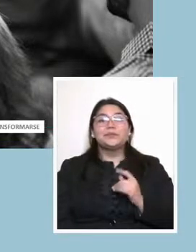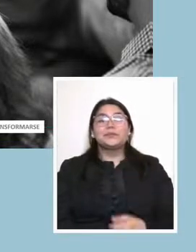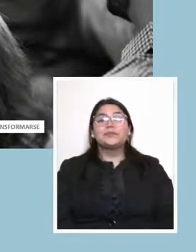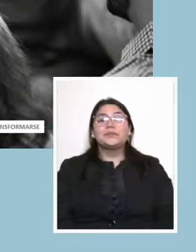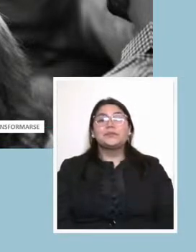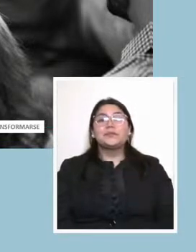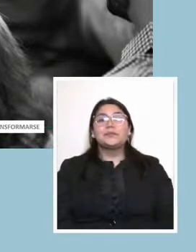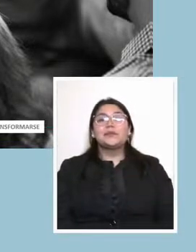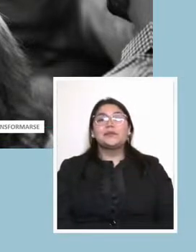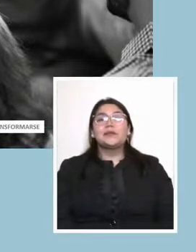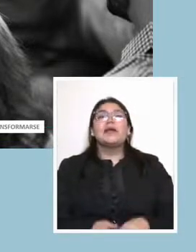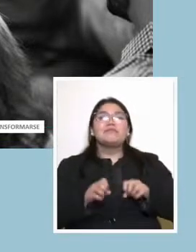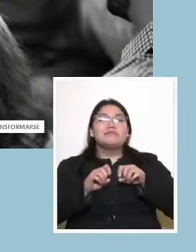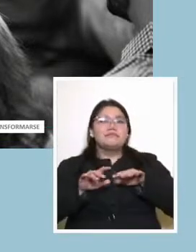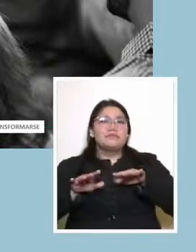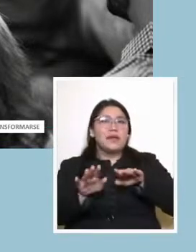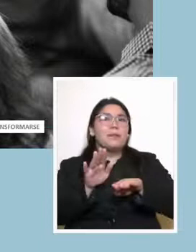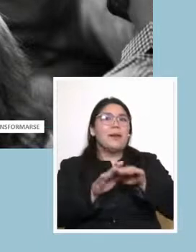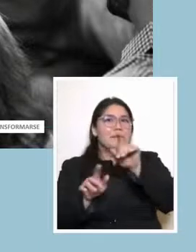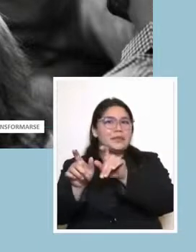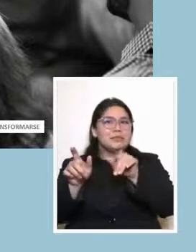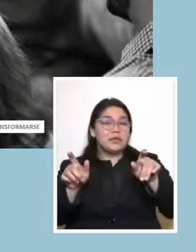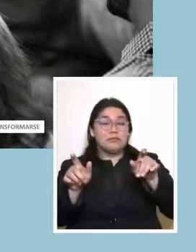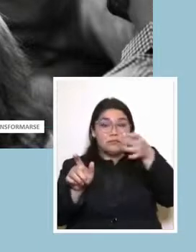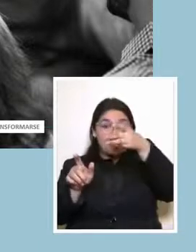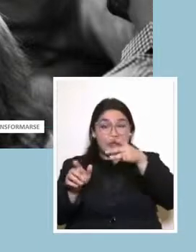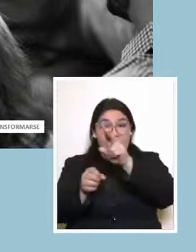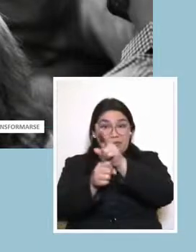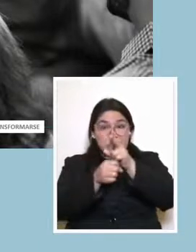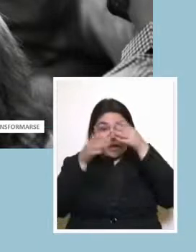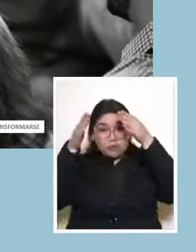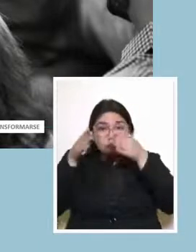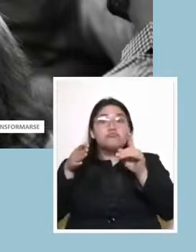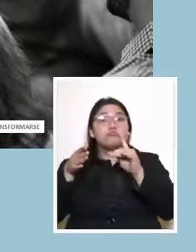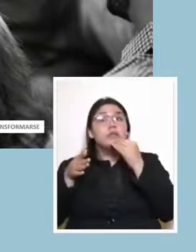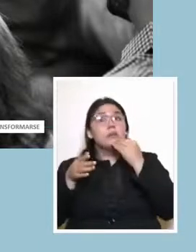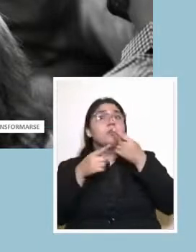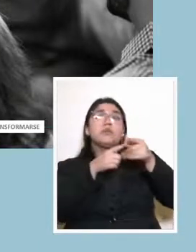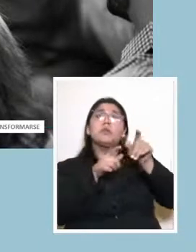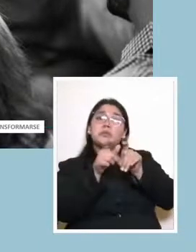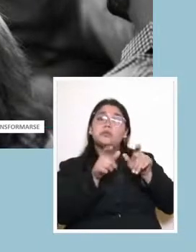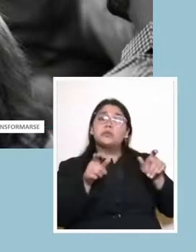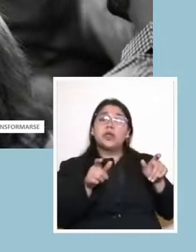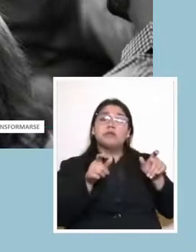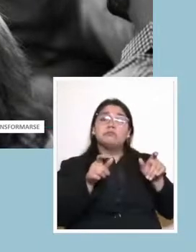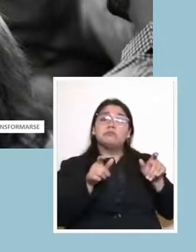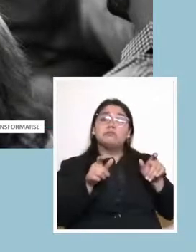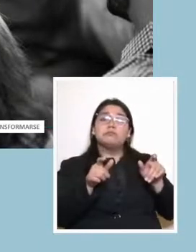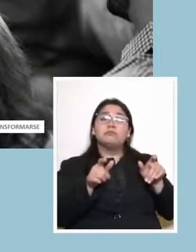cantidad posible, no solamente de profesores, sino que también de todos los actores, familias,